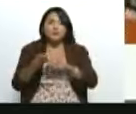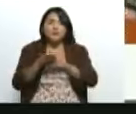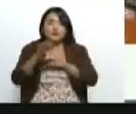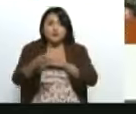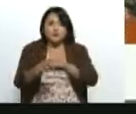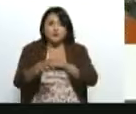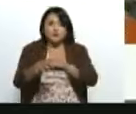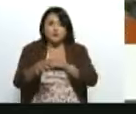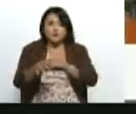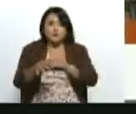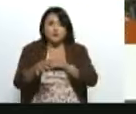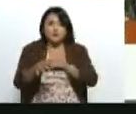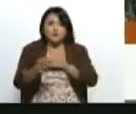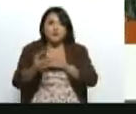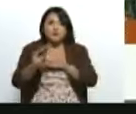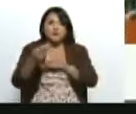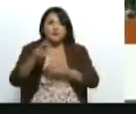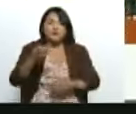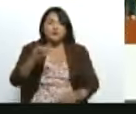municipio Cardenal Quintero